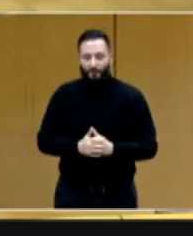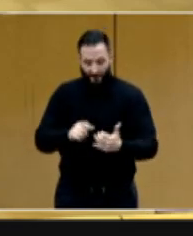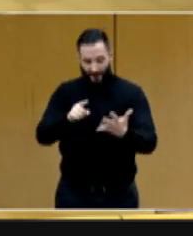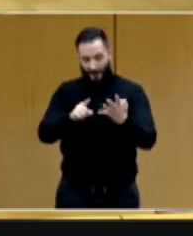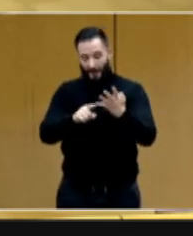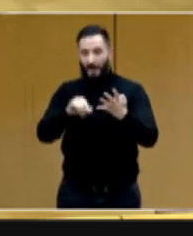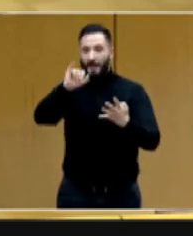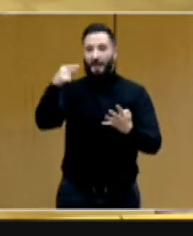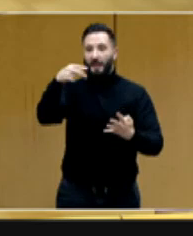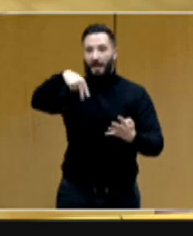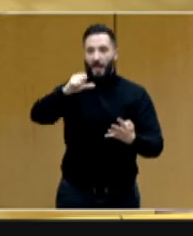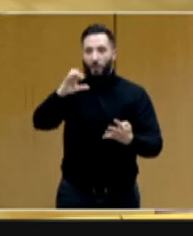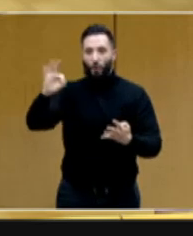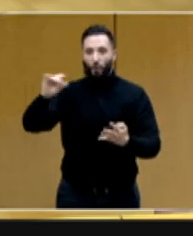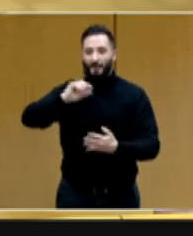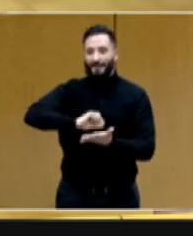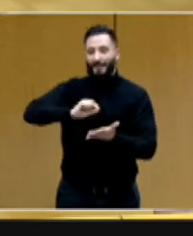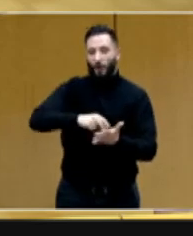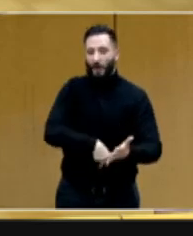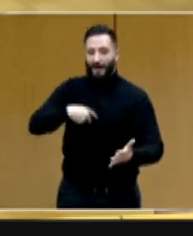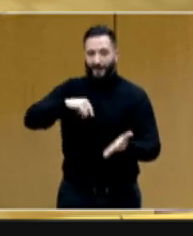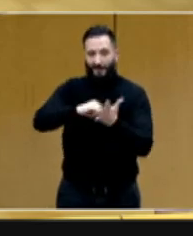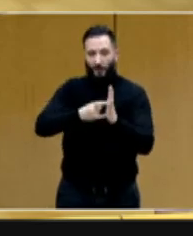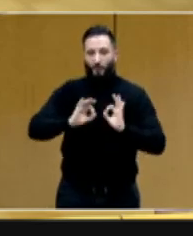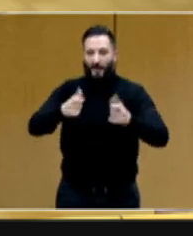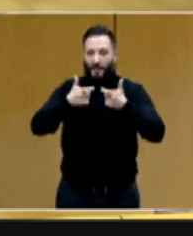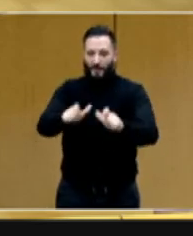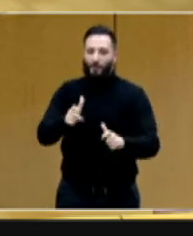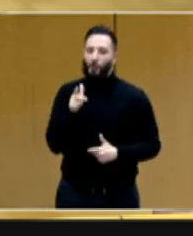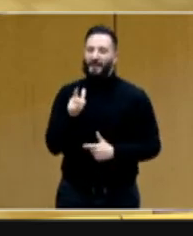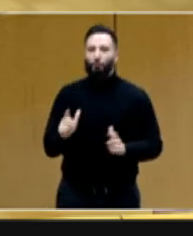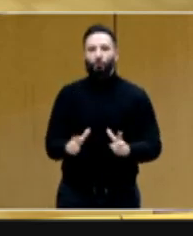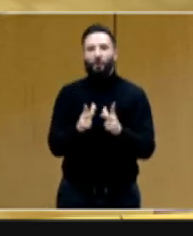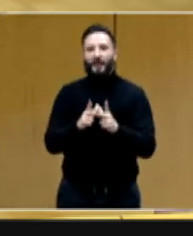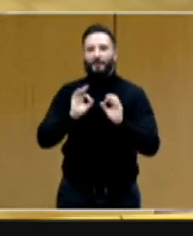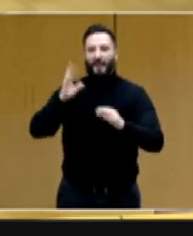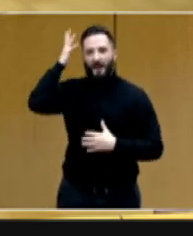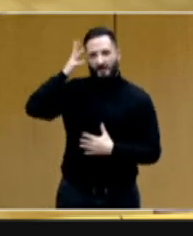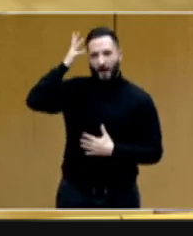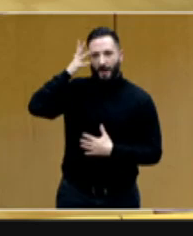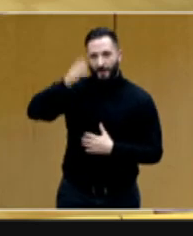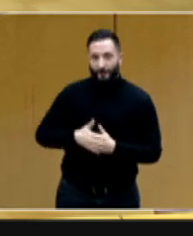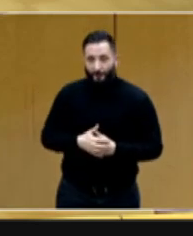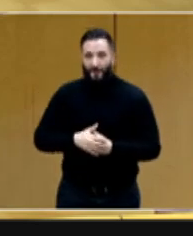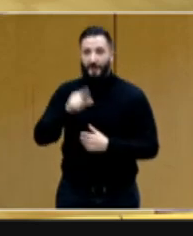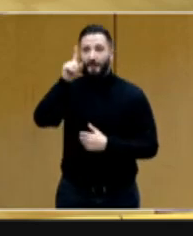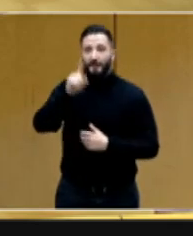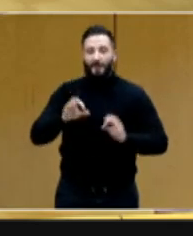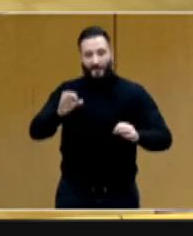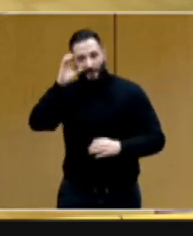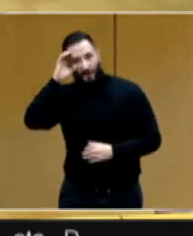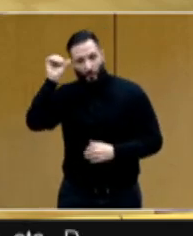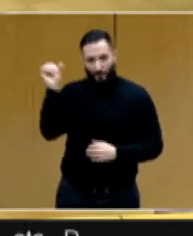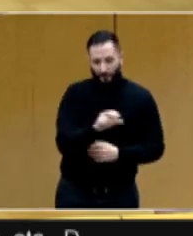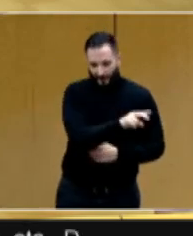artearistu secretario general técnico del departamento de derechos sociales de gobierno de navarra expertos legislación de infancia y discapacidad y